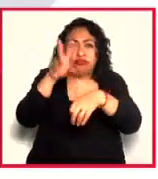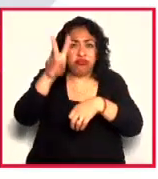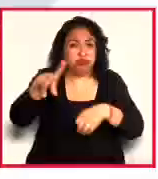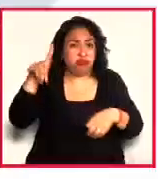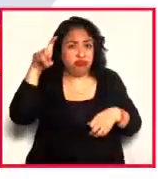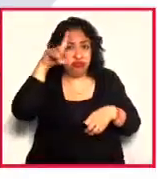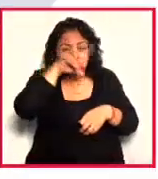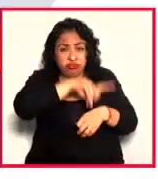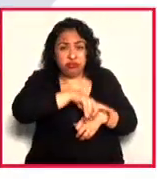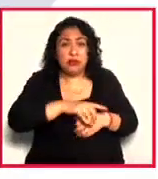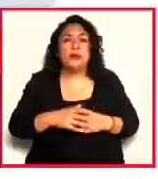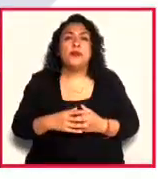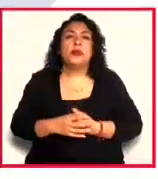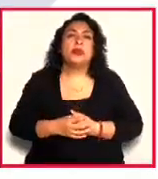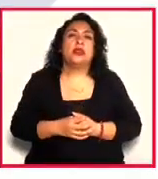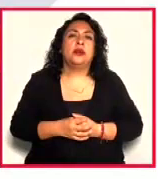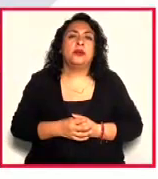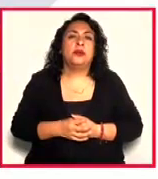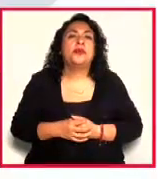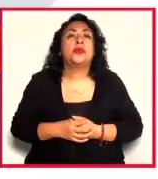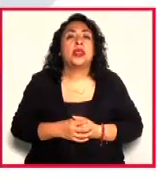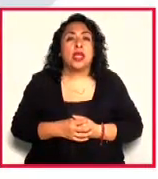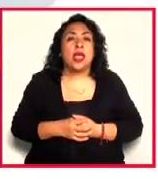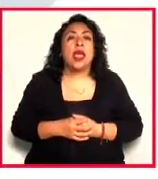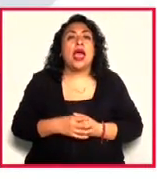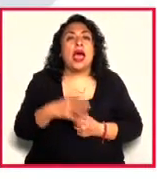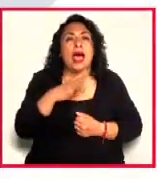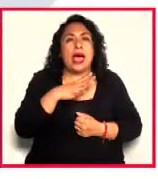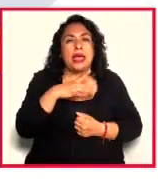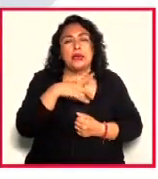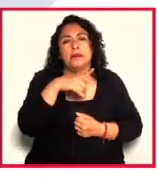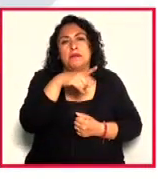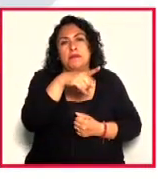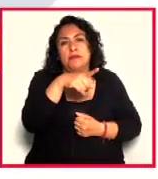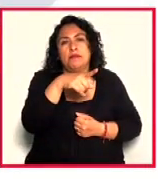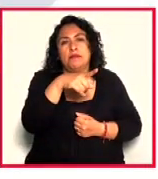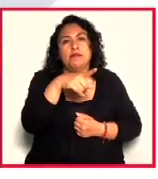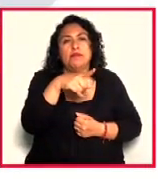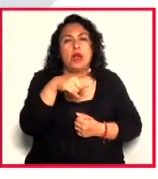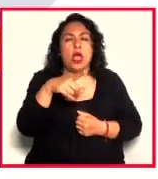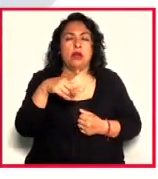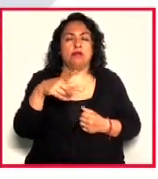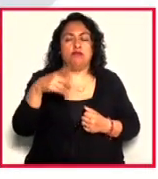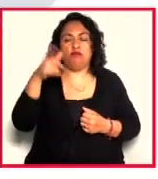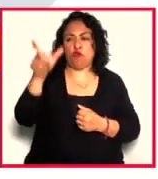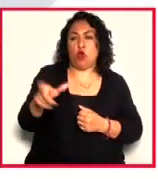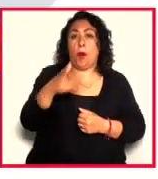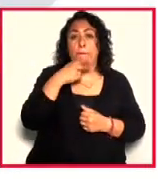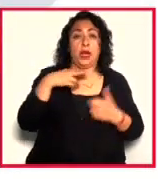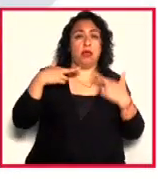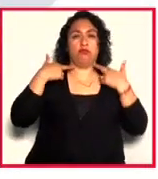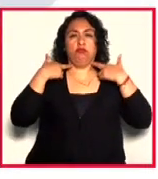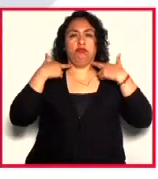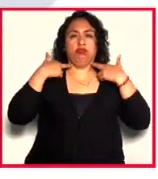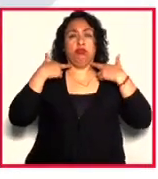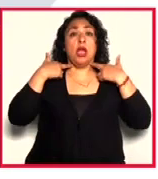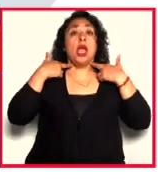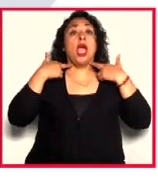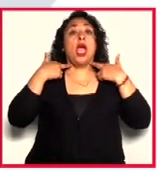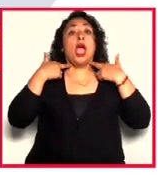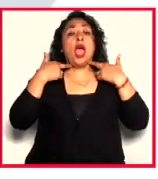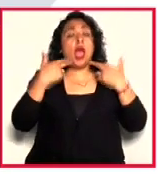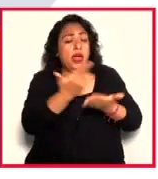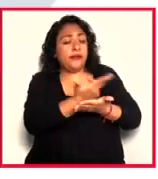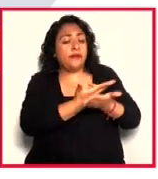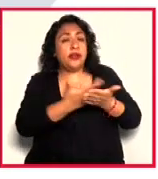Abrimos con un caballero autómata que en su momento dejó en bocetos